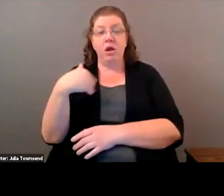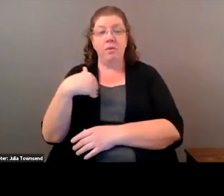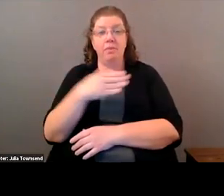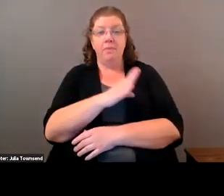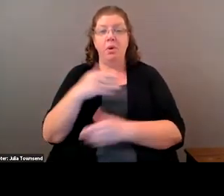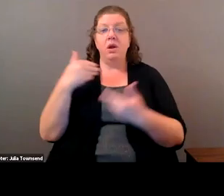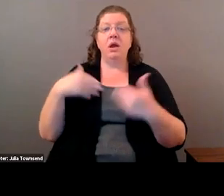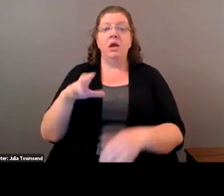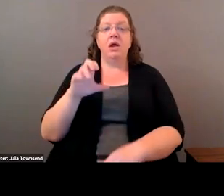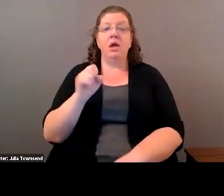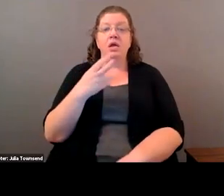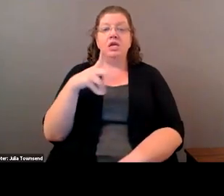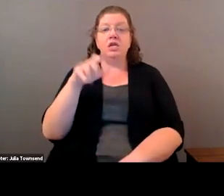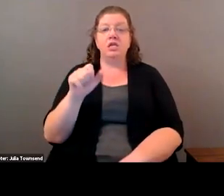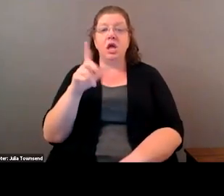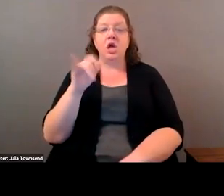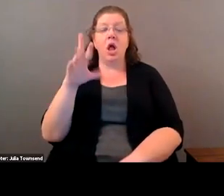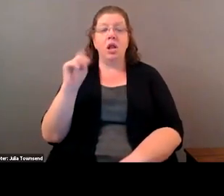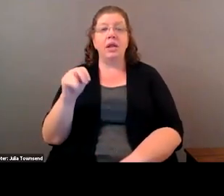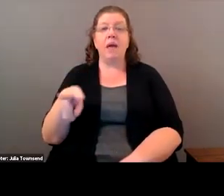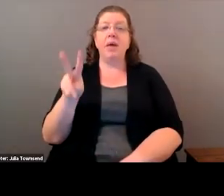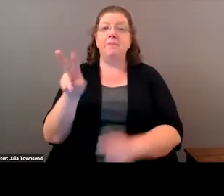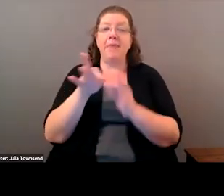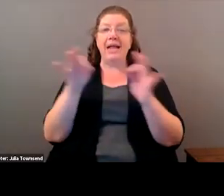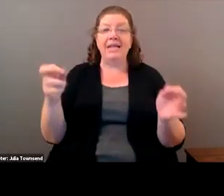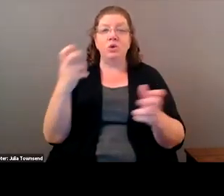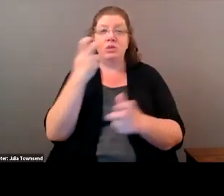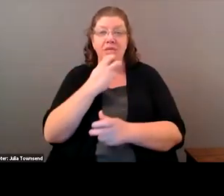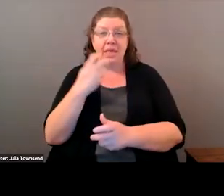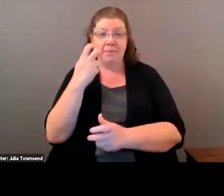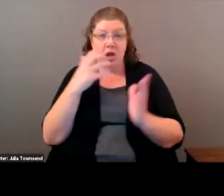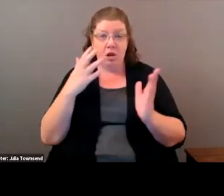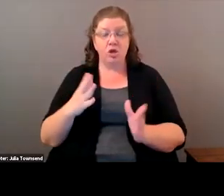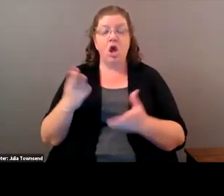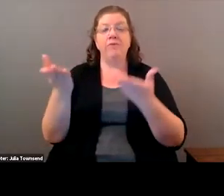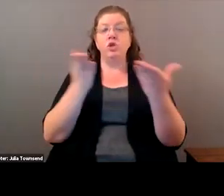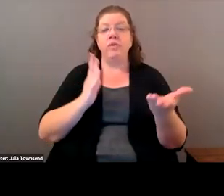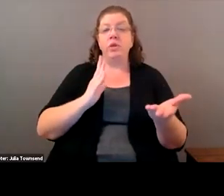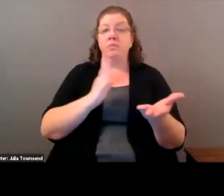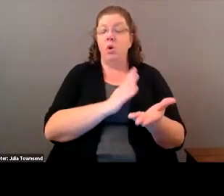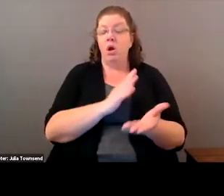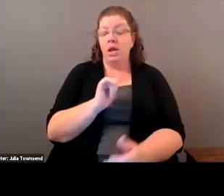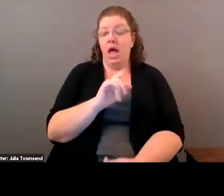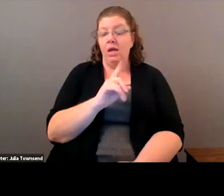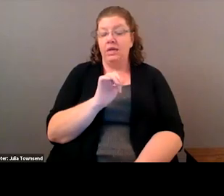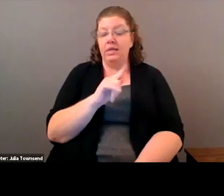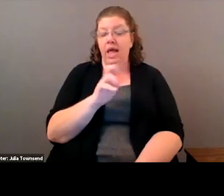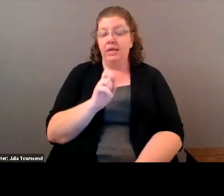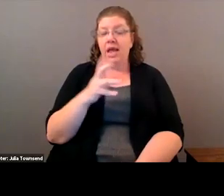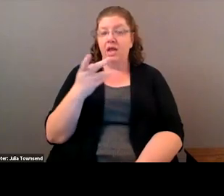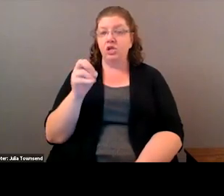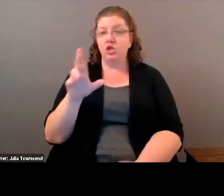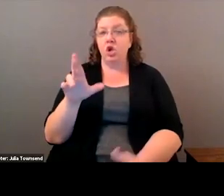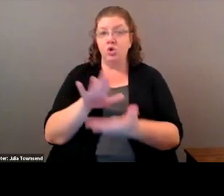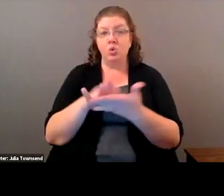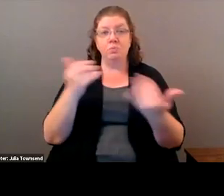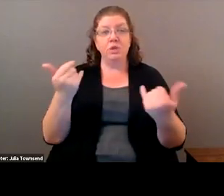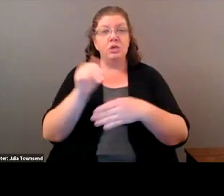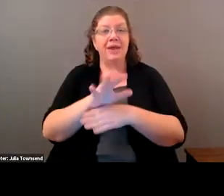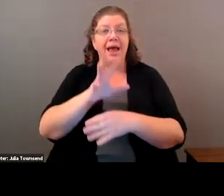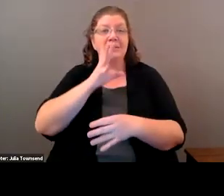yo soy ciudad joven y soy una patóloga del habla bilingüe también estoy en el consejo de